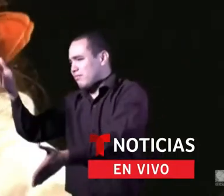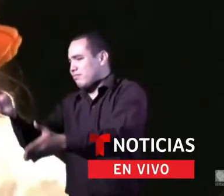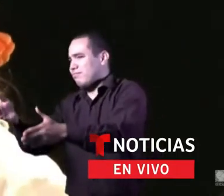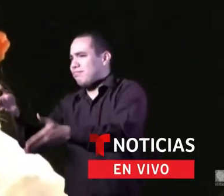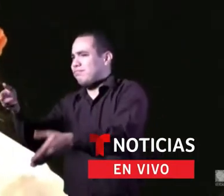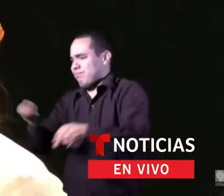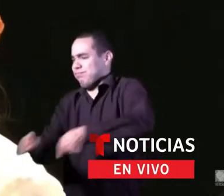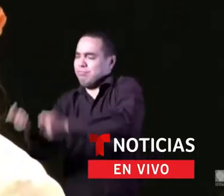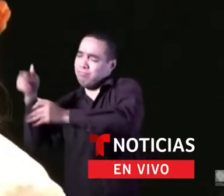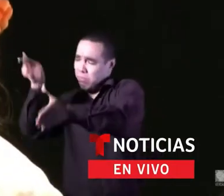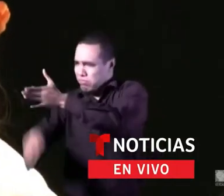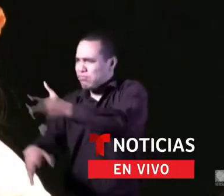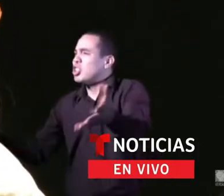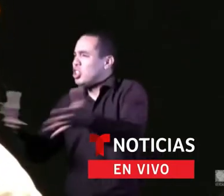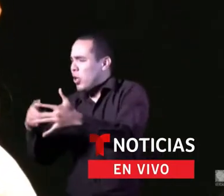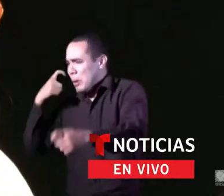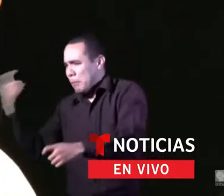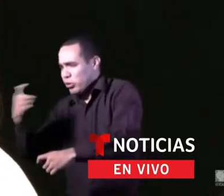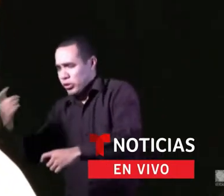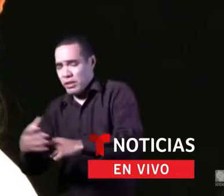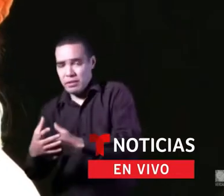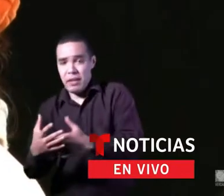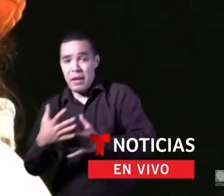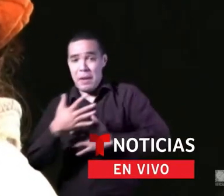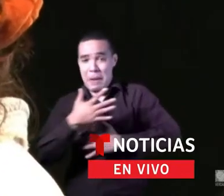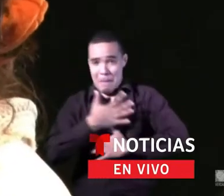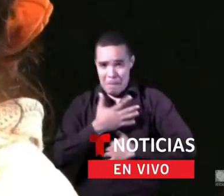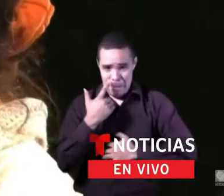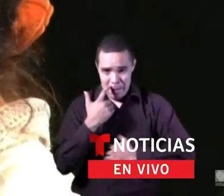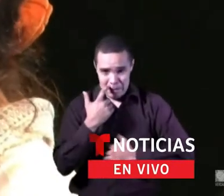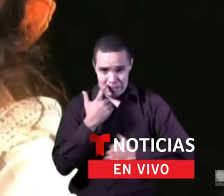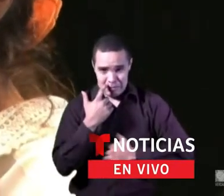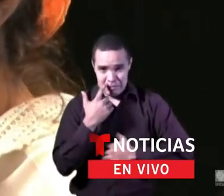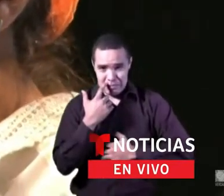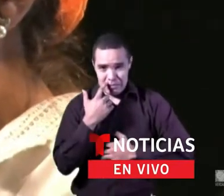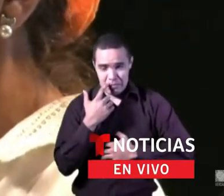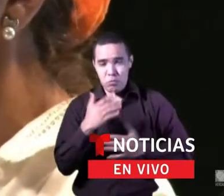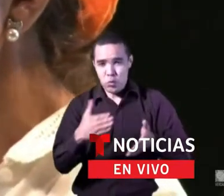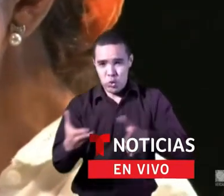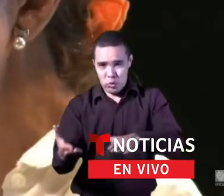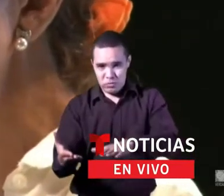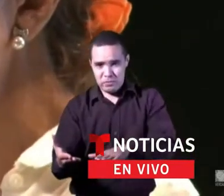mi papá murió al mes de mi secuestro